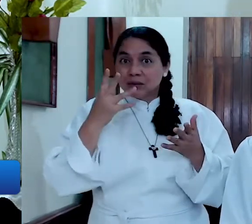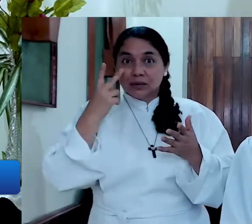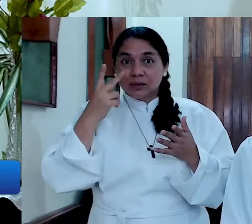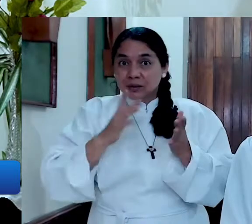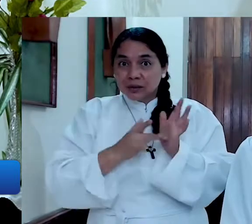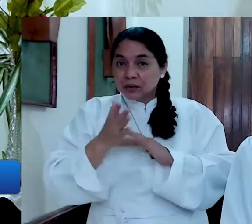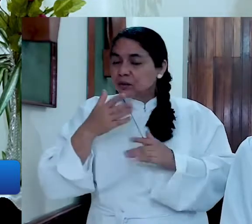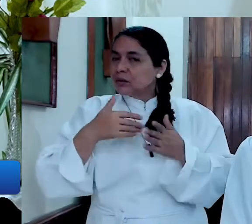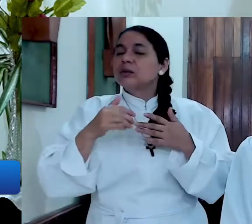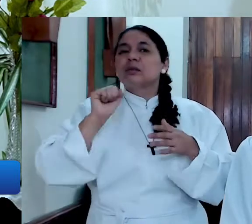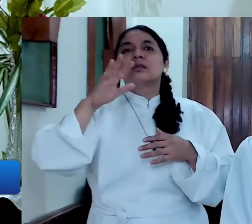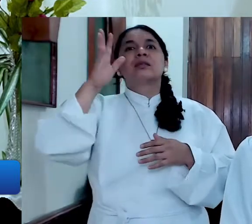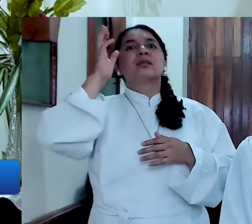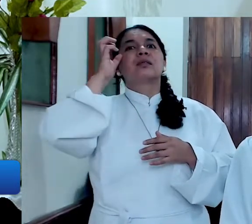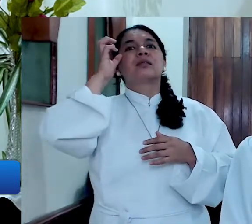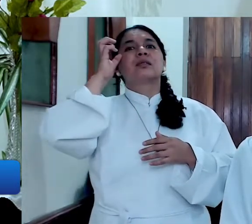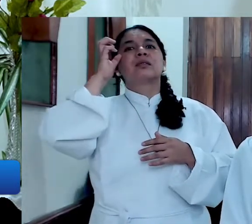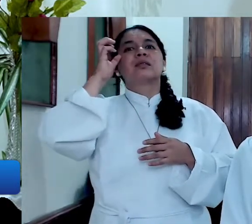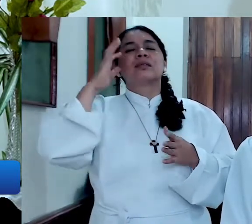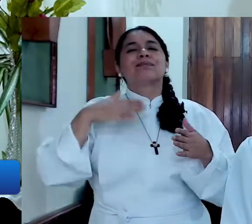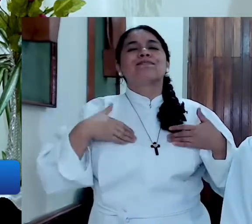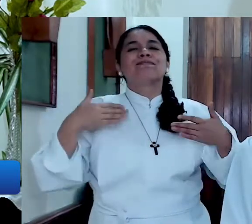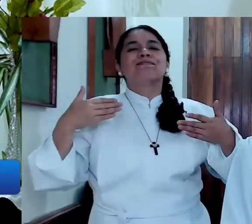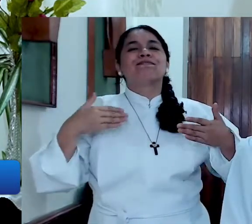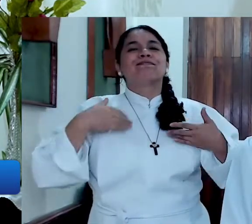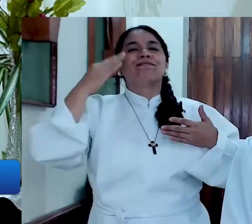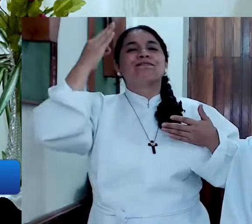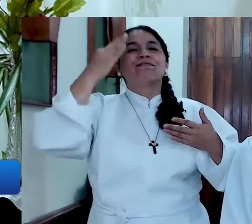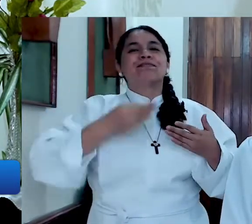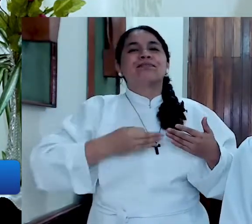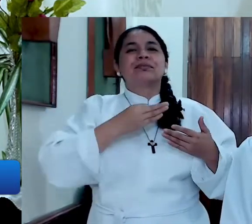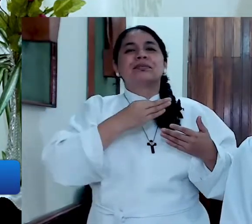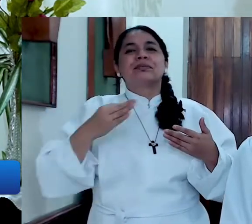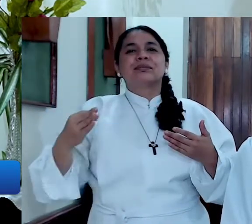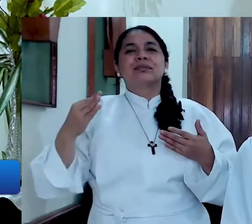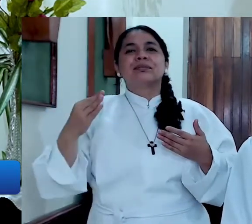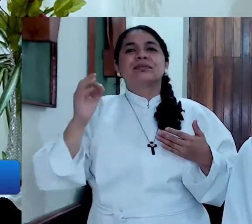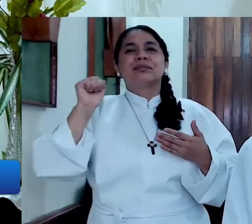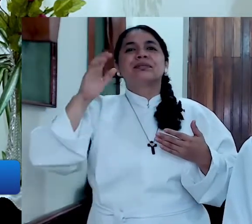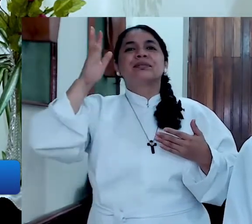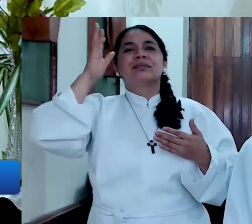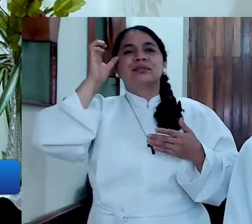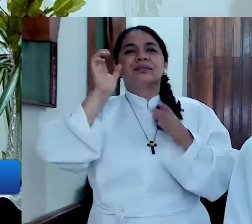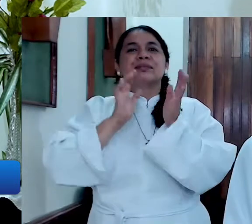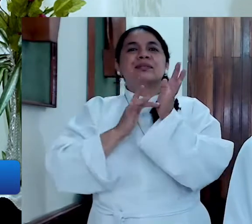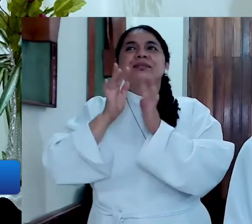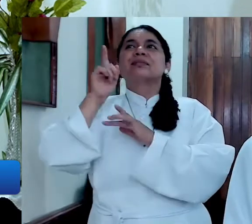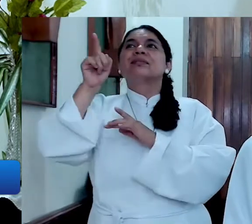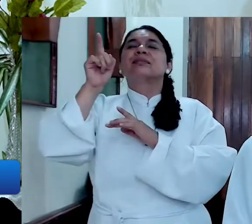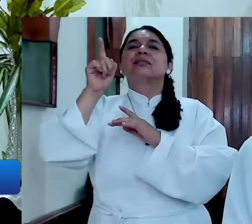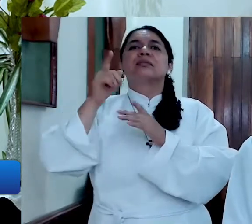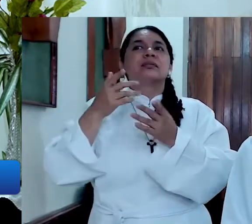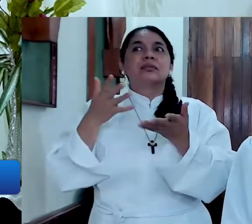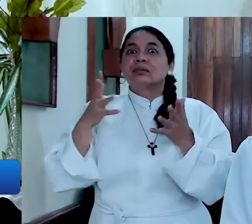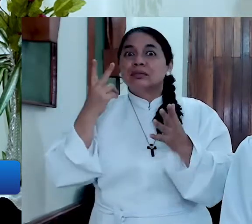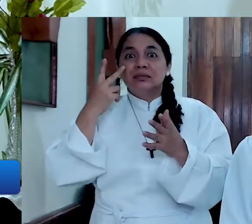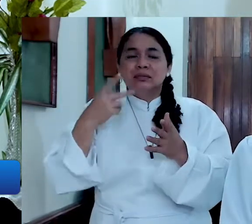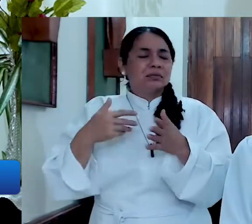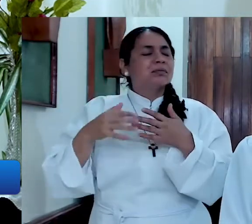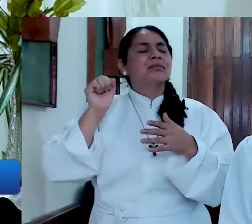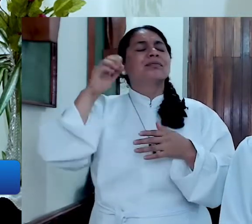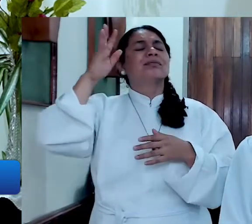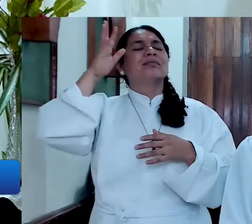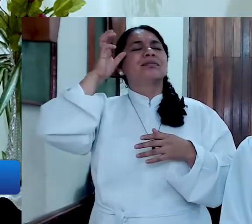nosotros. Dichosos porque creemos en Jesús, aunque no lo hayamos visto. ¿Y creer en qué? Voy al